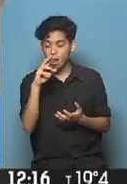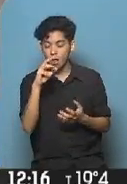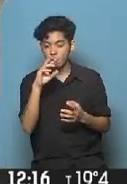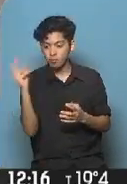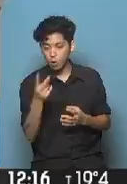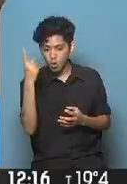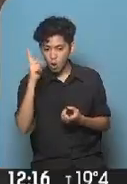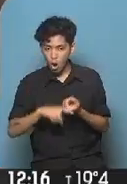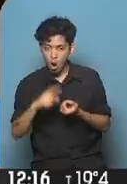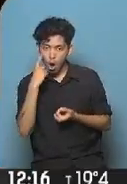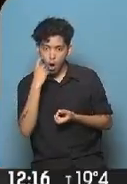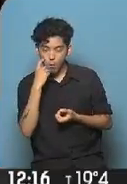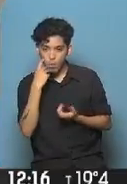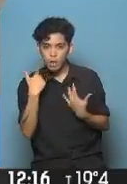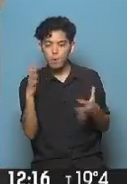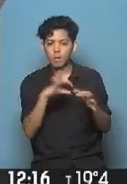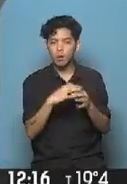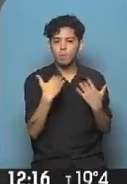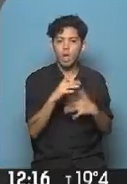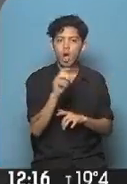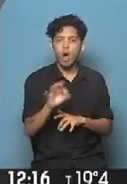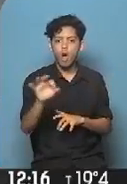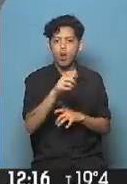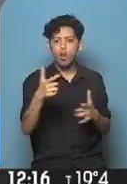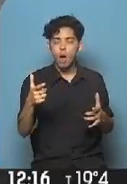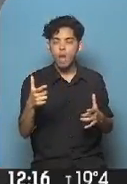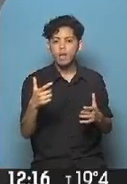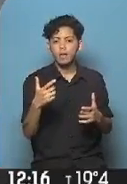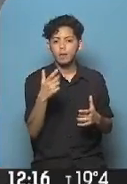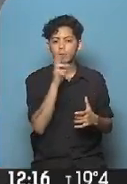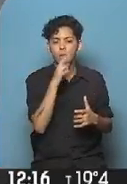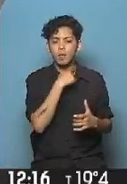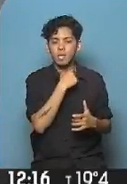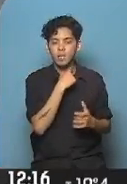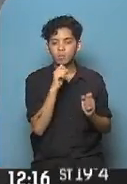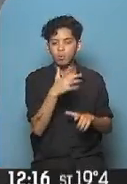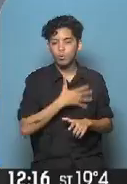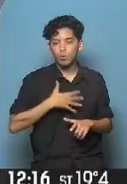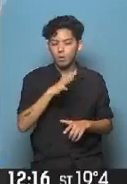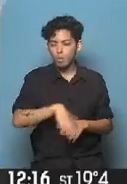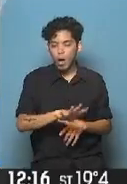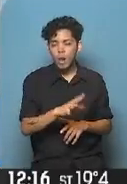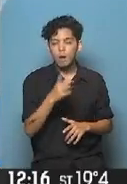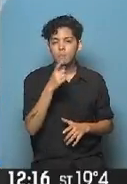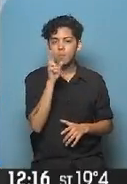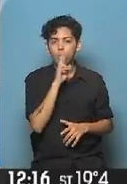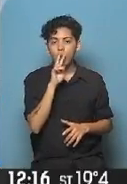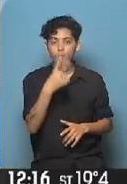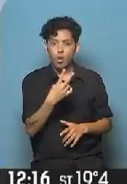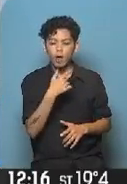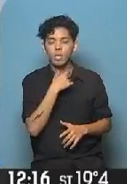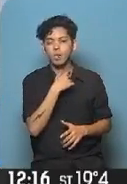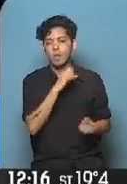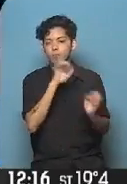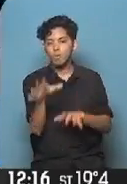no pueden establecer entre ambas. Claro, porque ella reclama su lugar, pero la viuda se quiere mudar, quiere armar una vida nueva. El